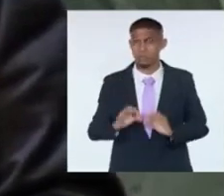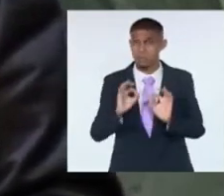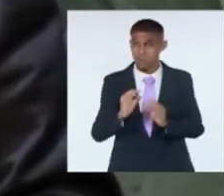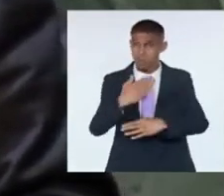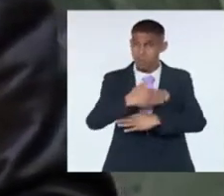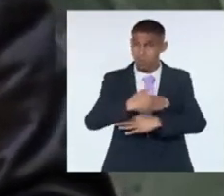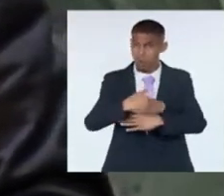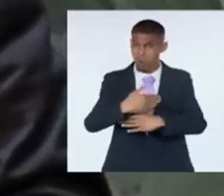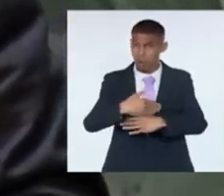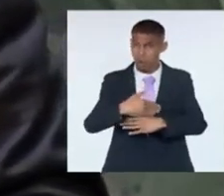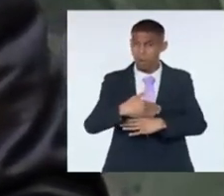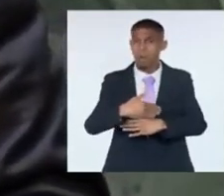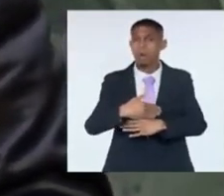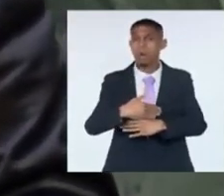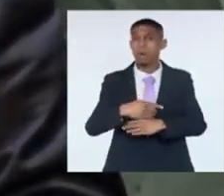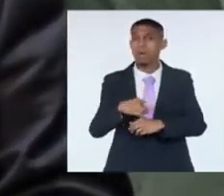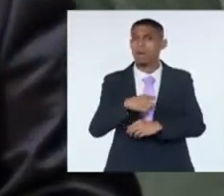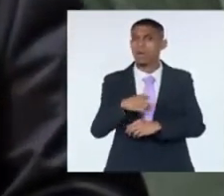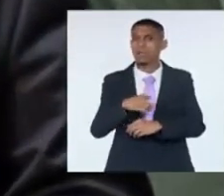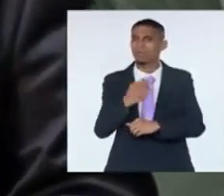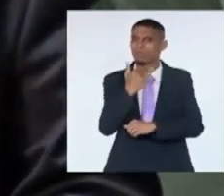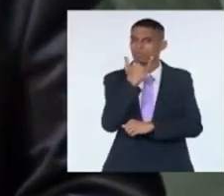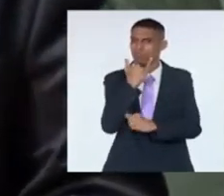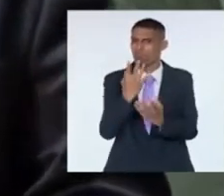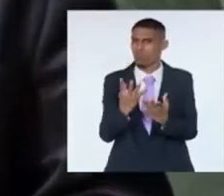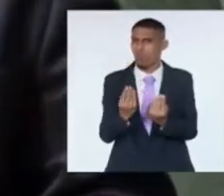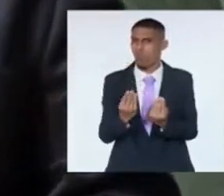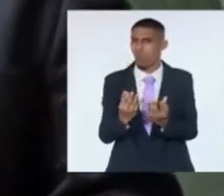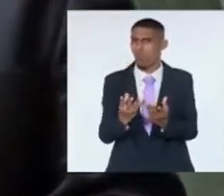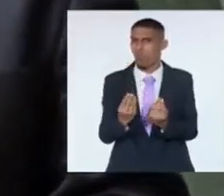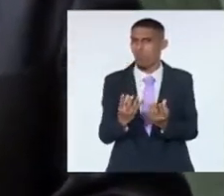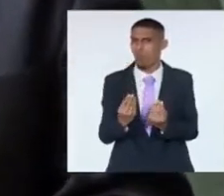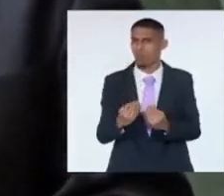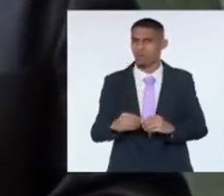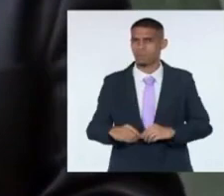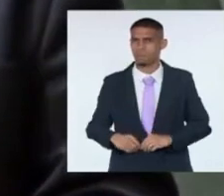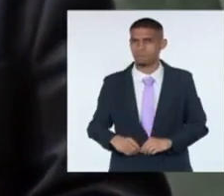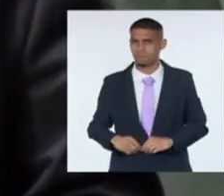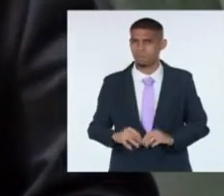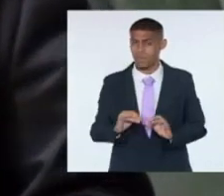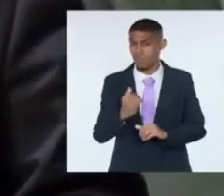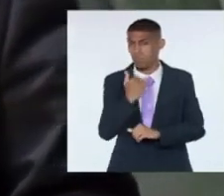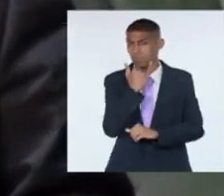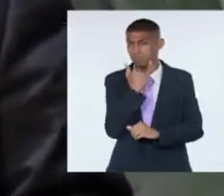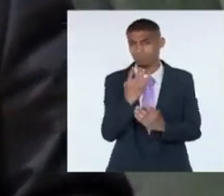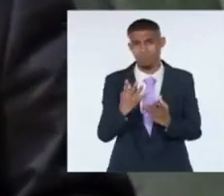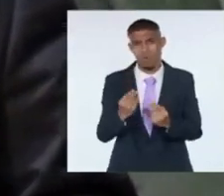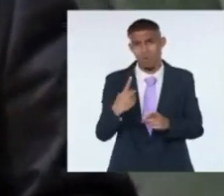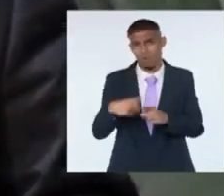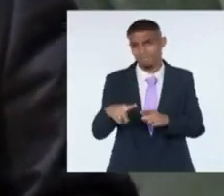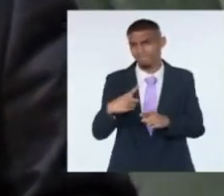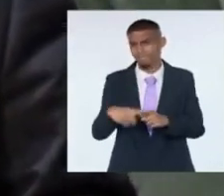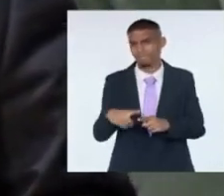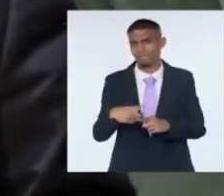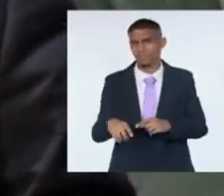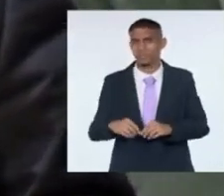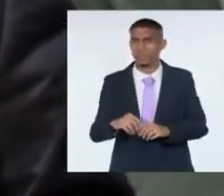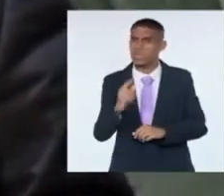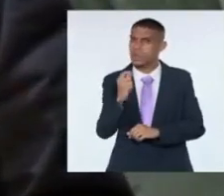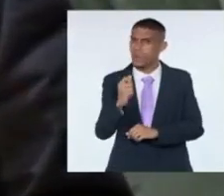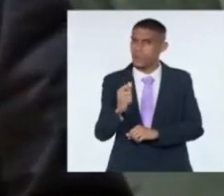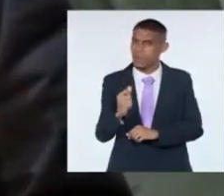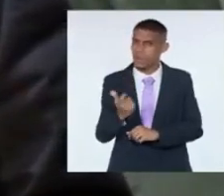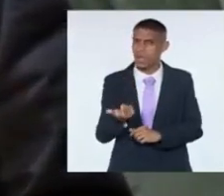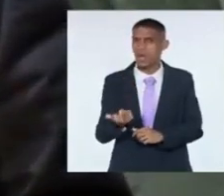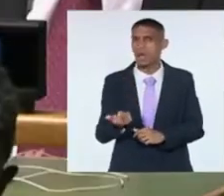bloqueo que ha causado un daño indecible a la economía